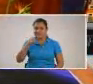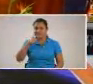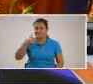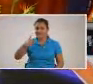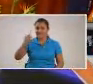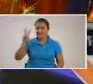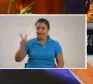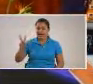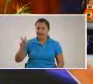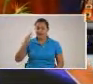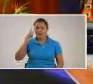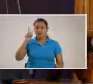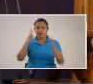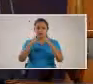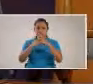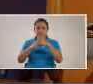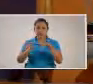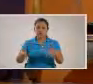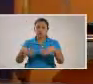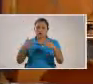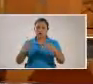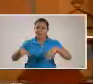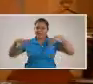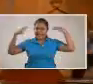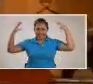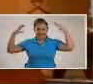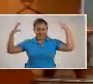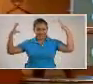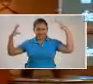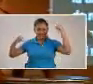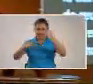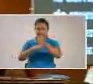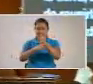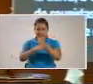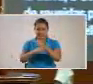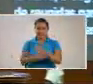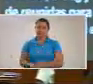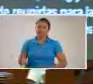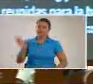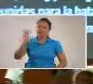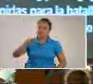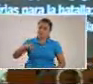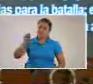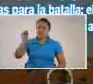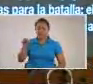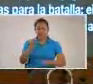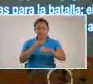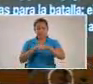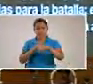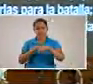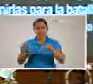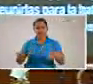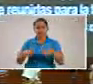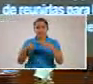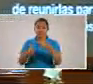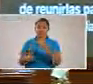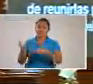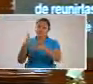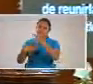conocido como la gran tribulación. Después de ese periodo, entonces viene el